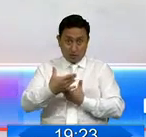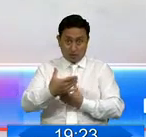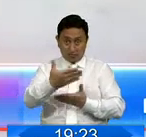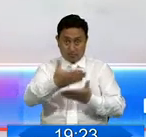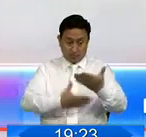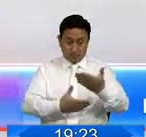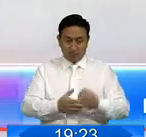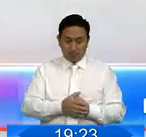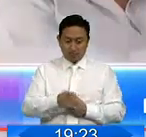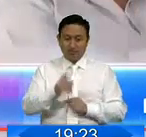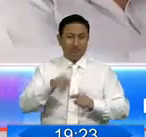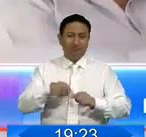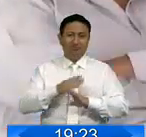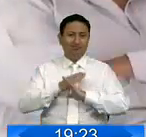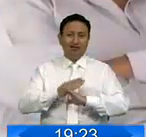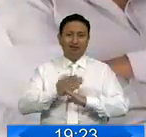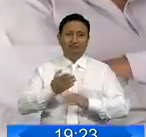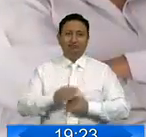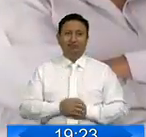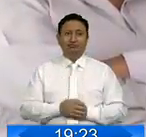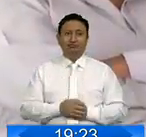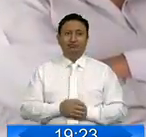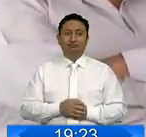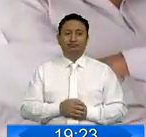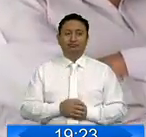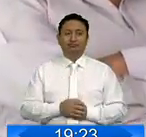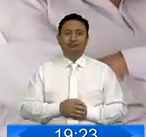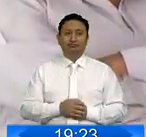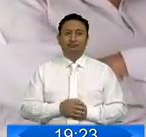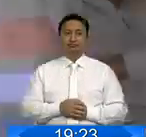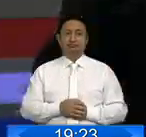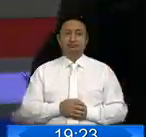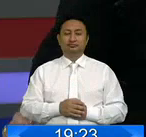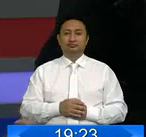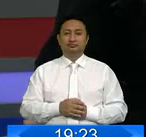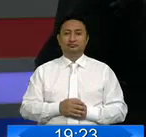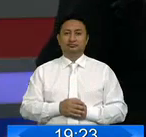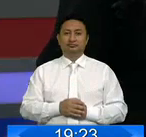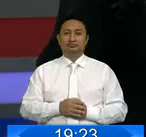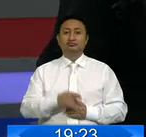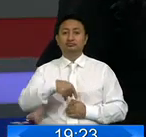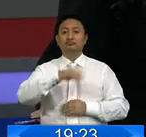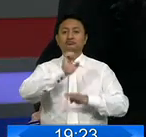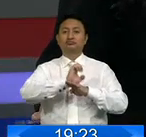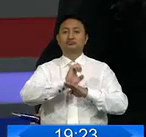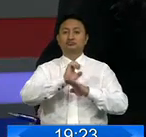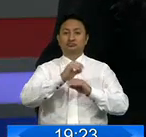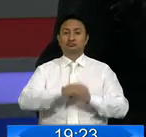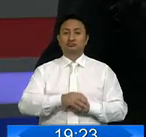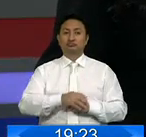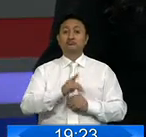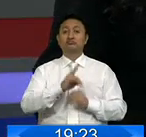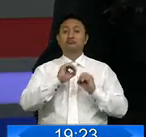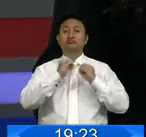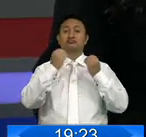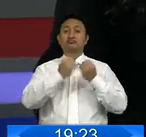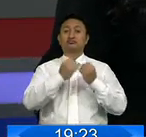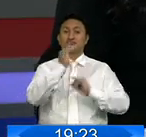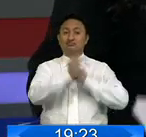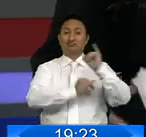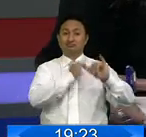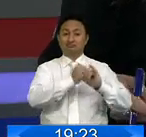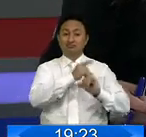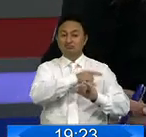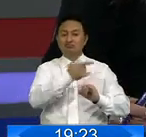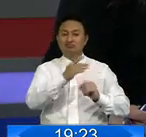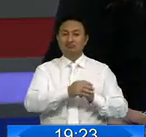es indefendible. Informó Kelly Toapanta. En Ecuador fue desarticulada una red transnacional dedicada